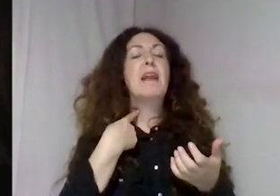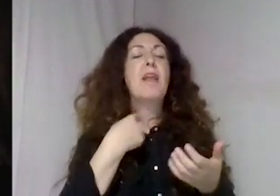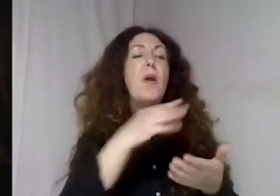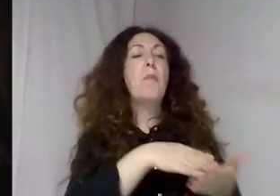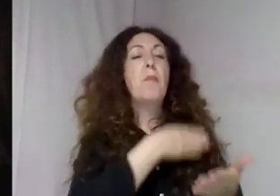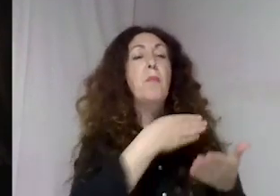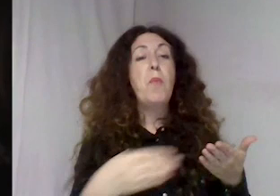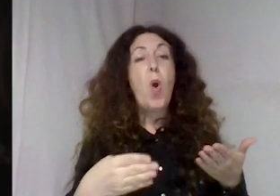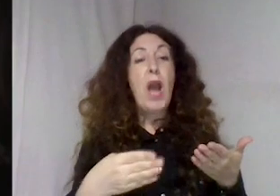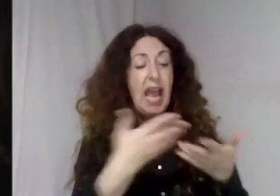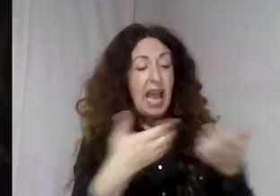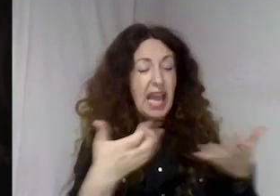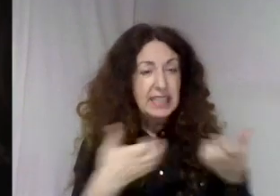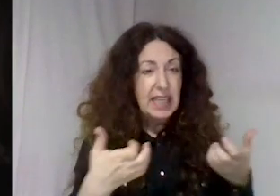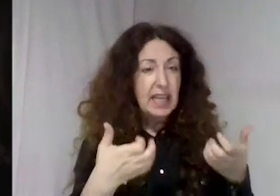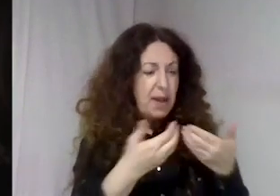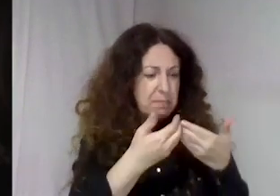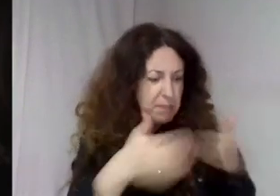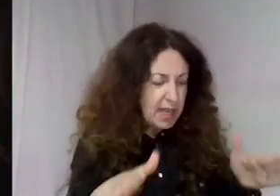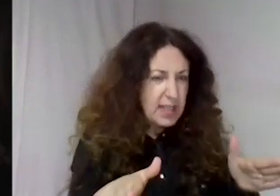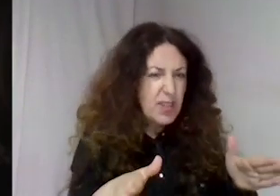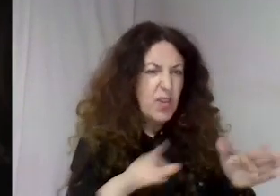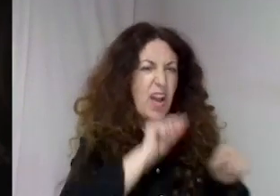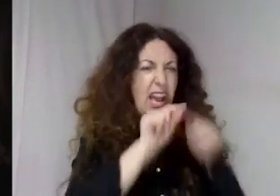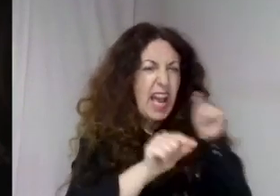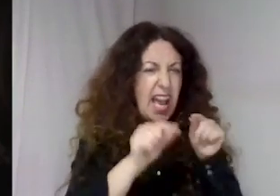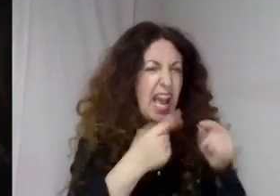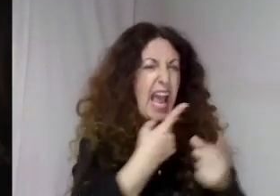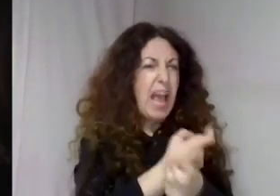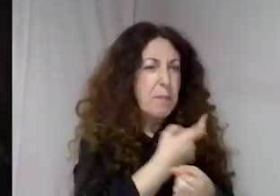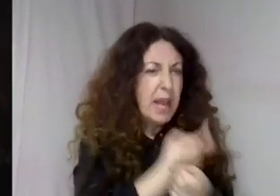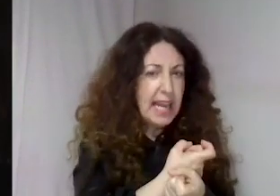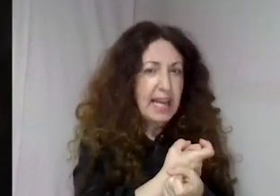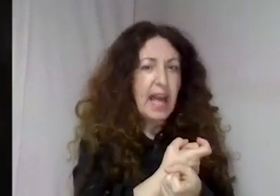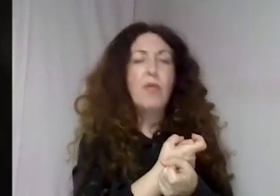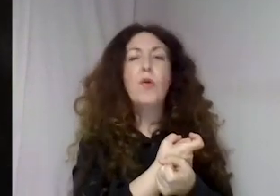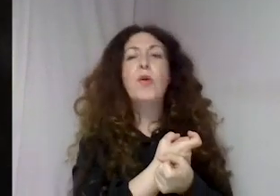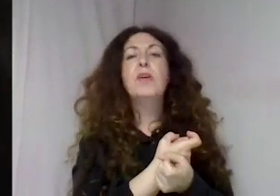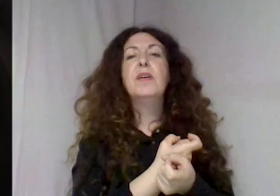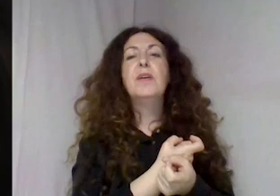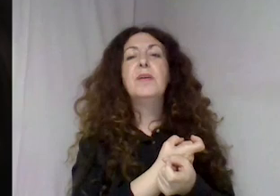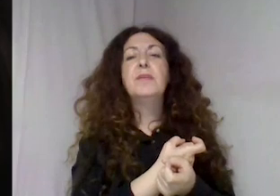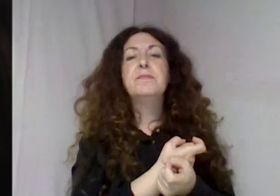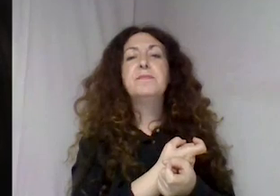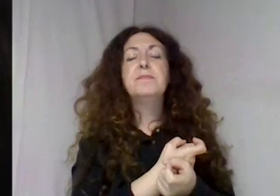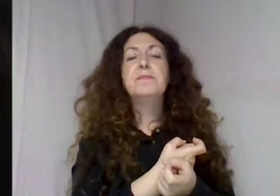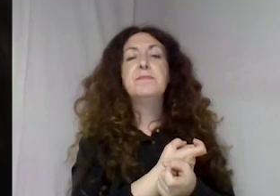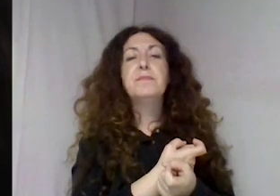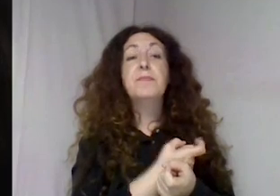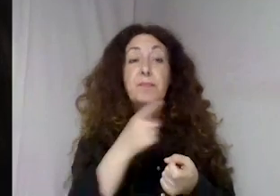Pero la recuperación de la poiesis con esa broma que decía Eco, como habíamos perdido la poética, que